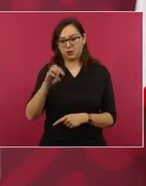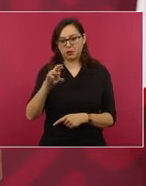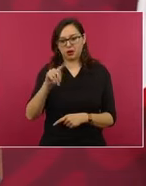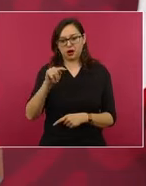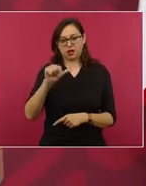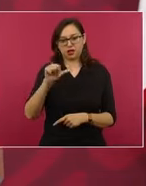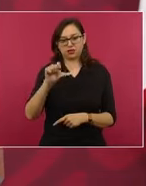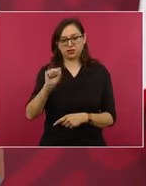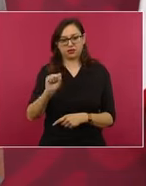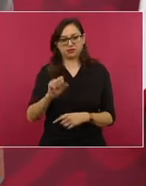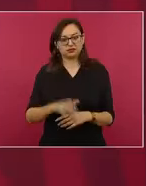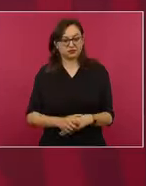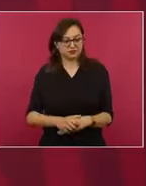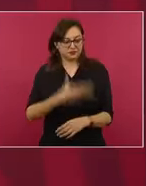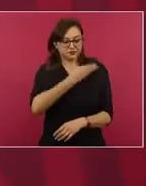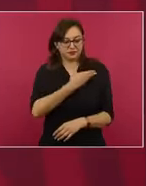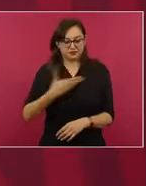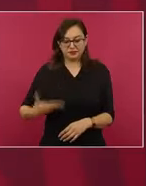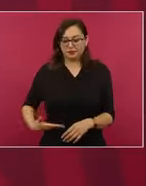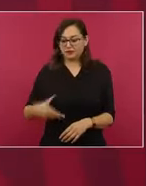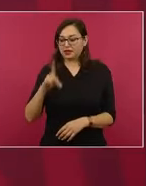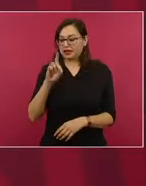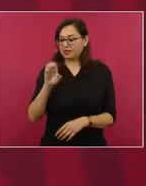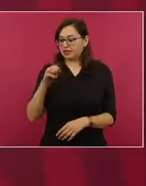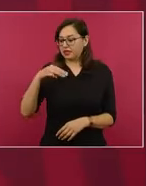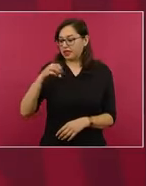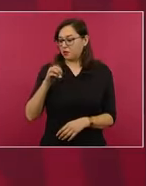Es un presidente demócrata.